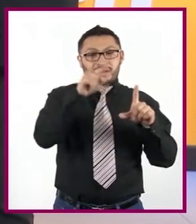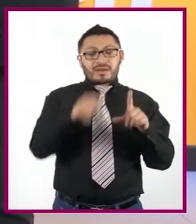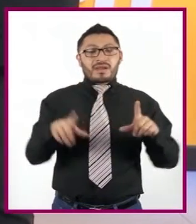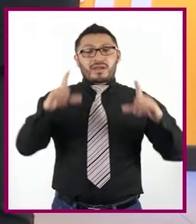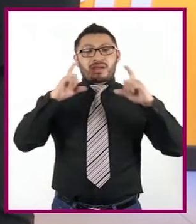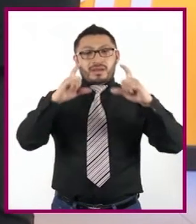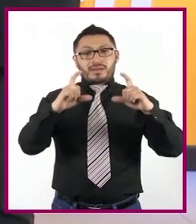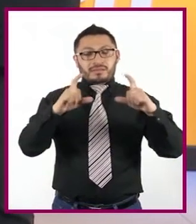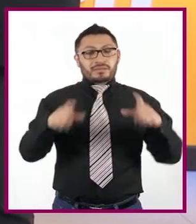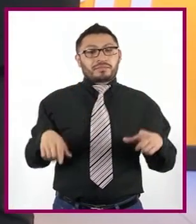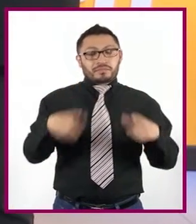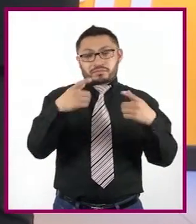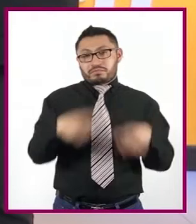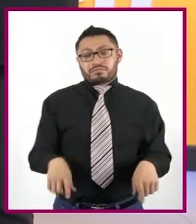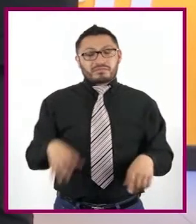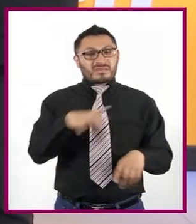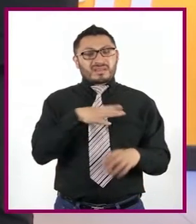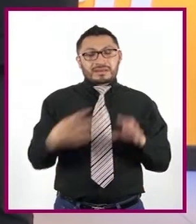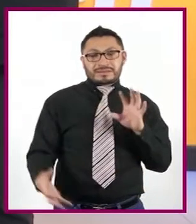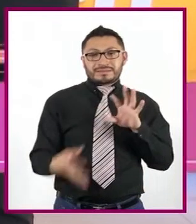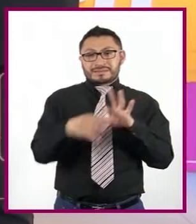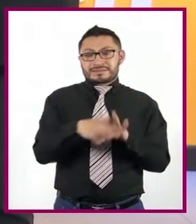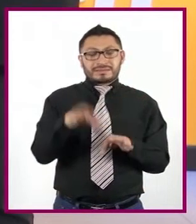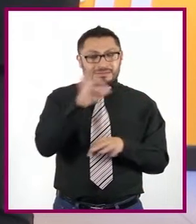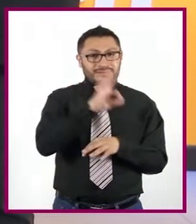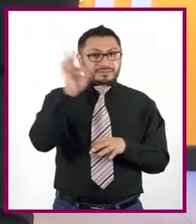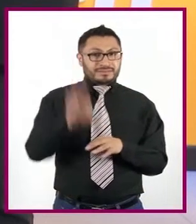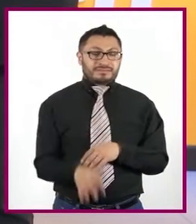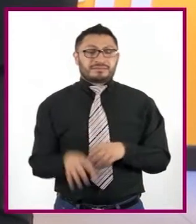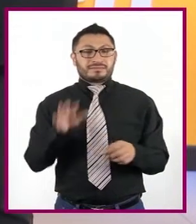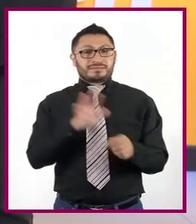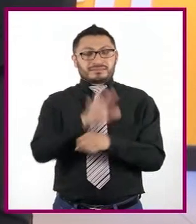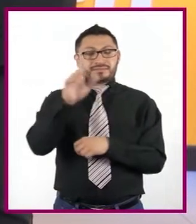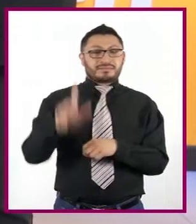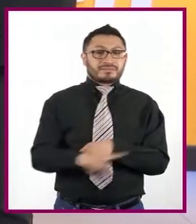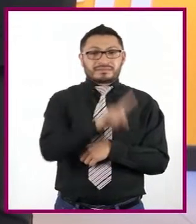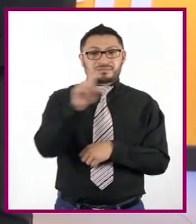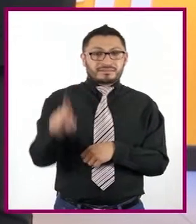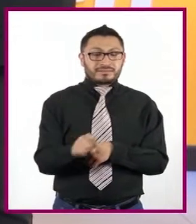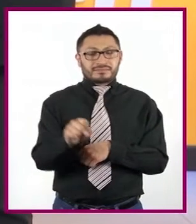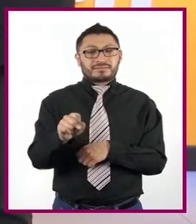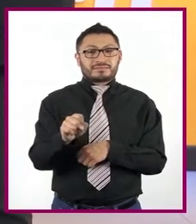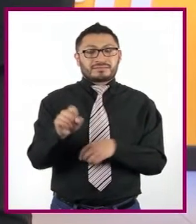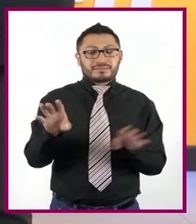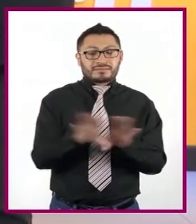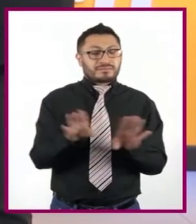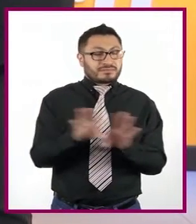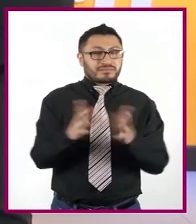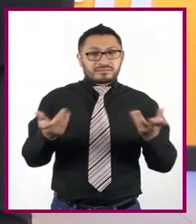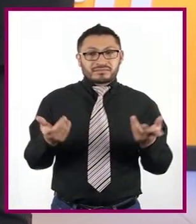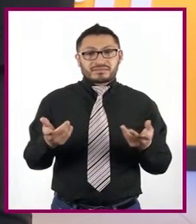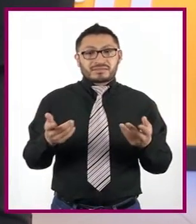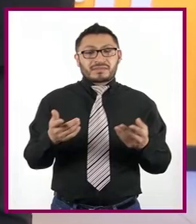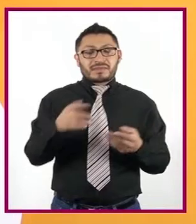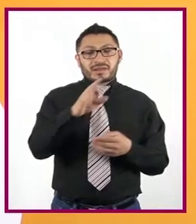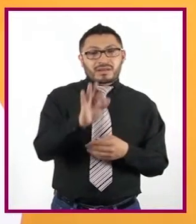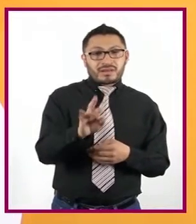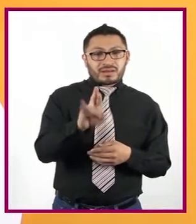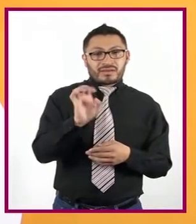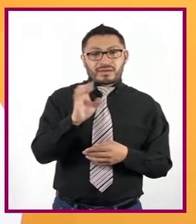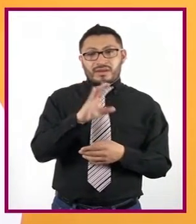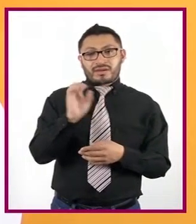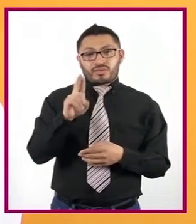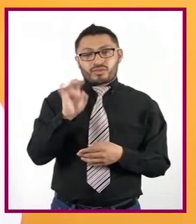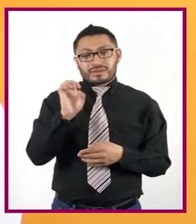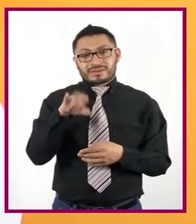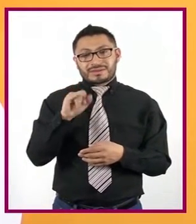pastel generalmente se asocia al porcentaje, lo que eventualmente puede interpretarse como una frecuencia.